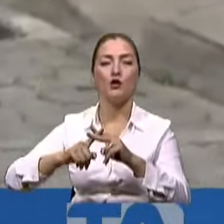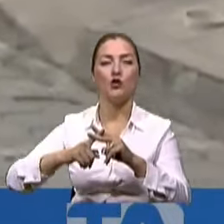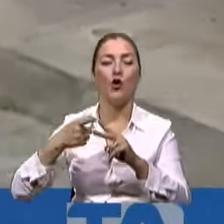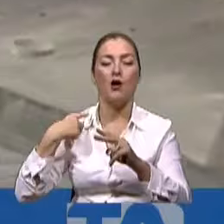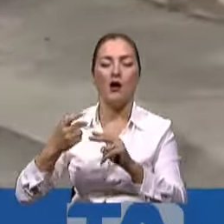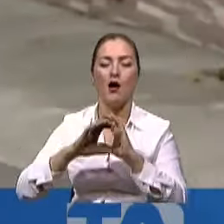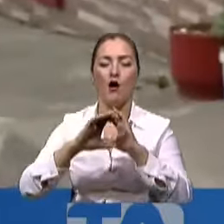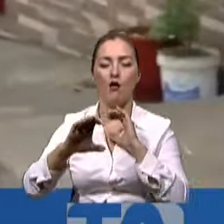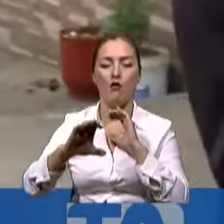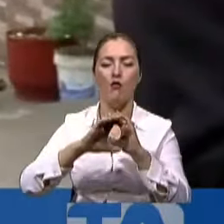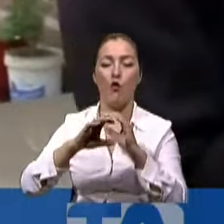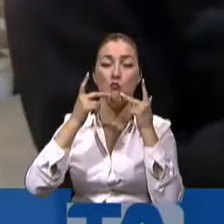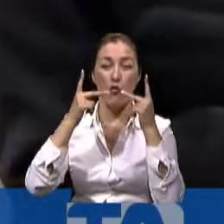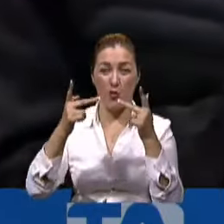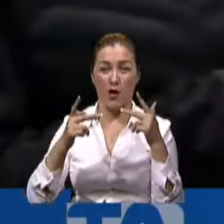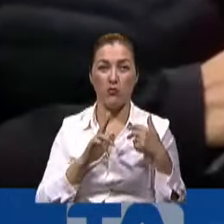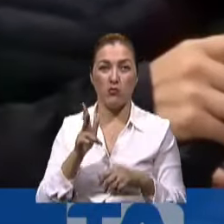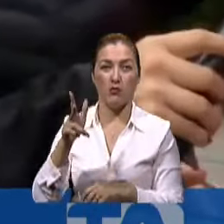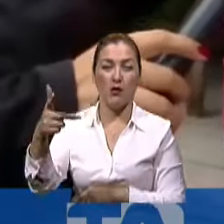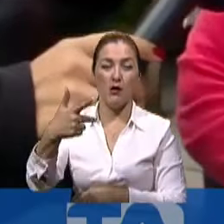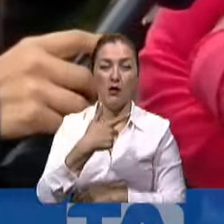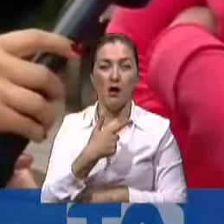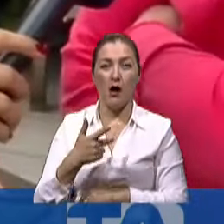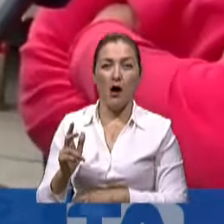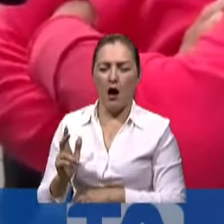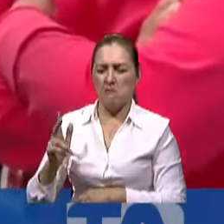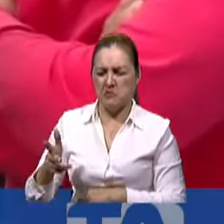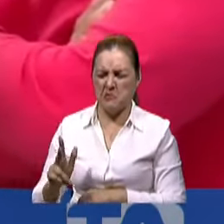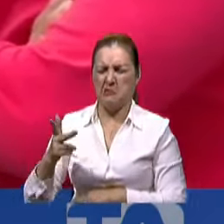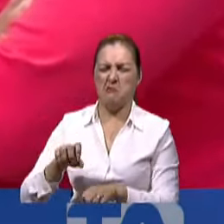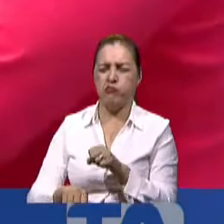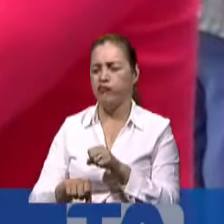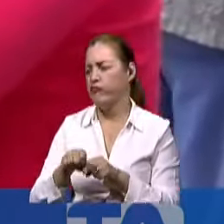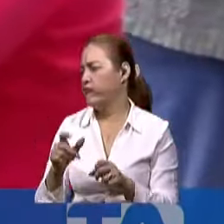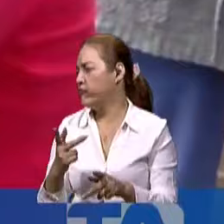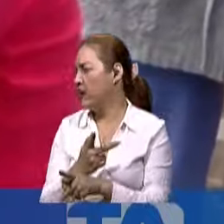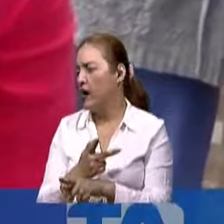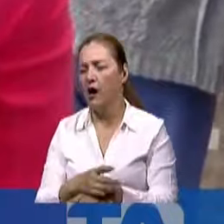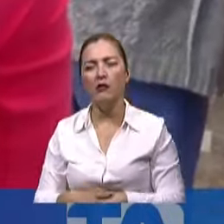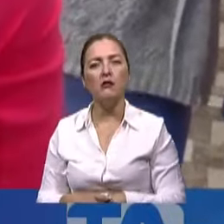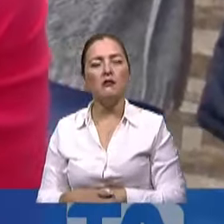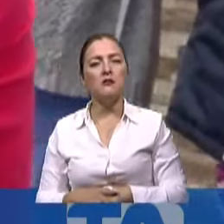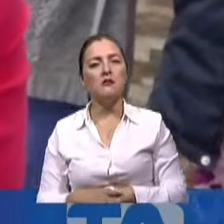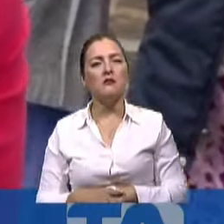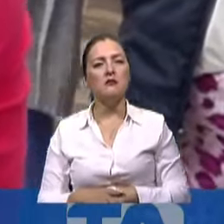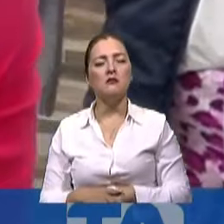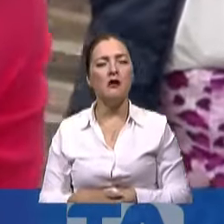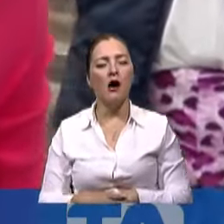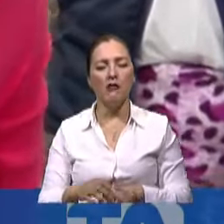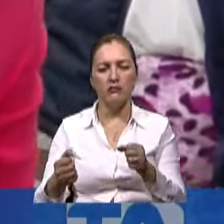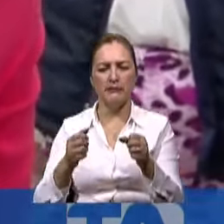recorrido del servicio público, las calles se han deteriorado totalmente. Como ustedes verán, pues hay